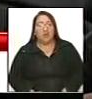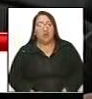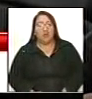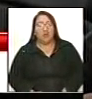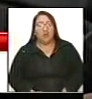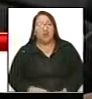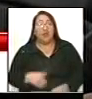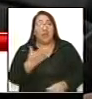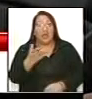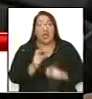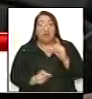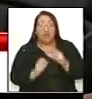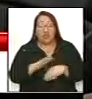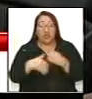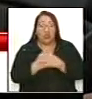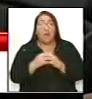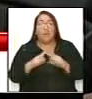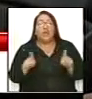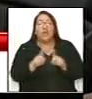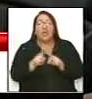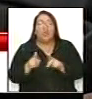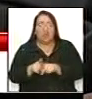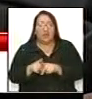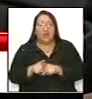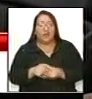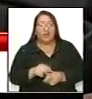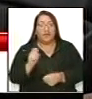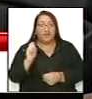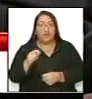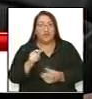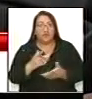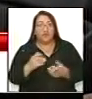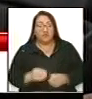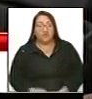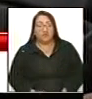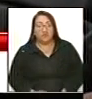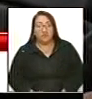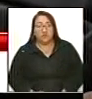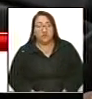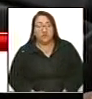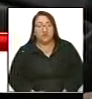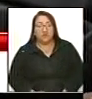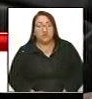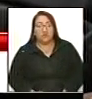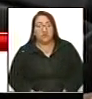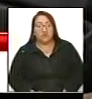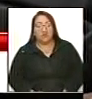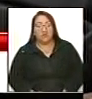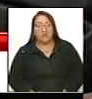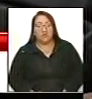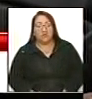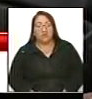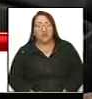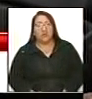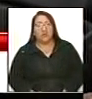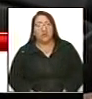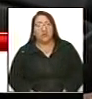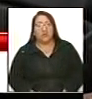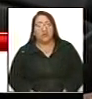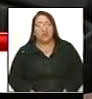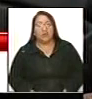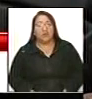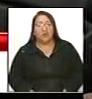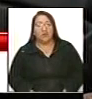ciudadanía. Pero también este esquema de gestión colectiva y en general la defensa de los